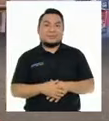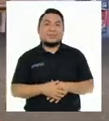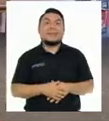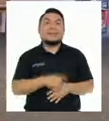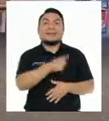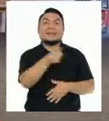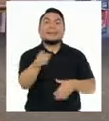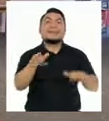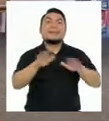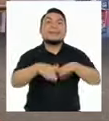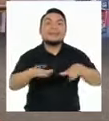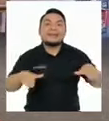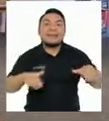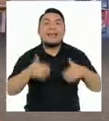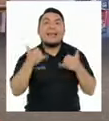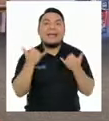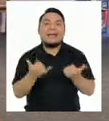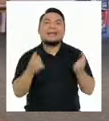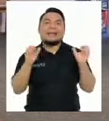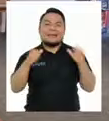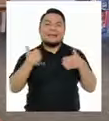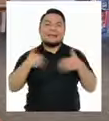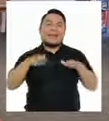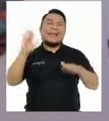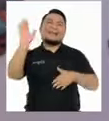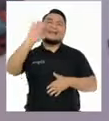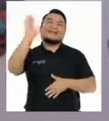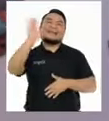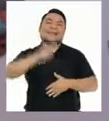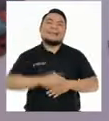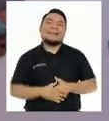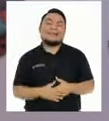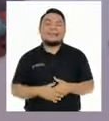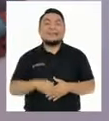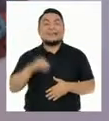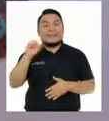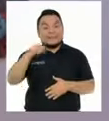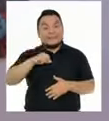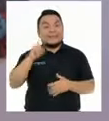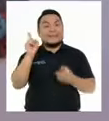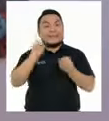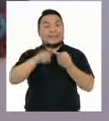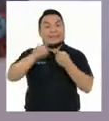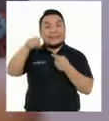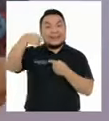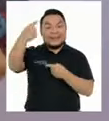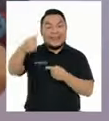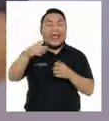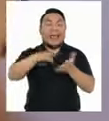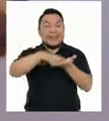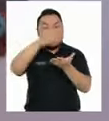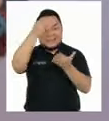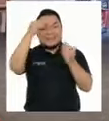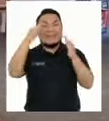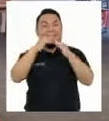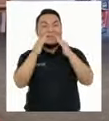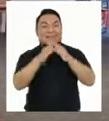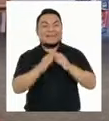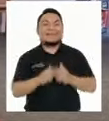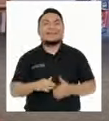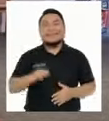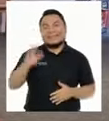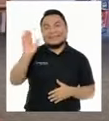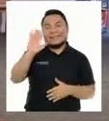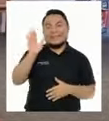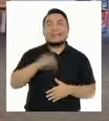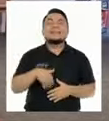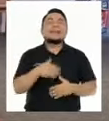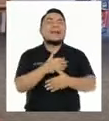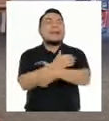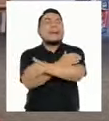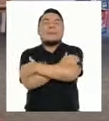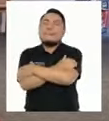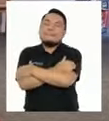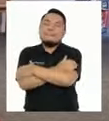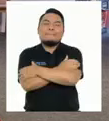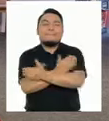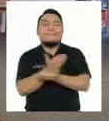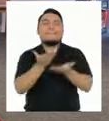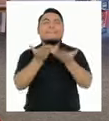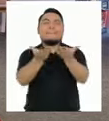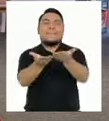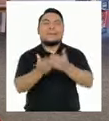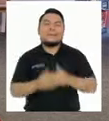Niñas y niños, ahora sí nos despedimos. Nos vemos en Aprendo en Casa. ¡Sí! Les mando un abrazo